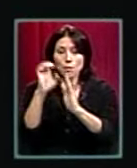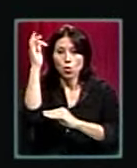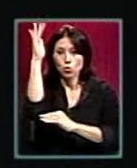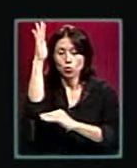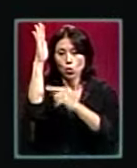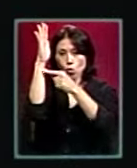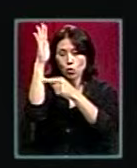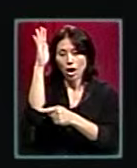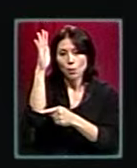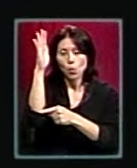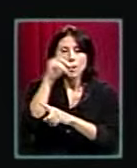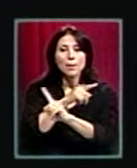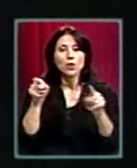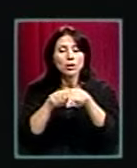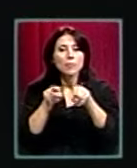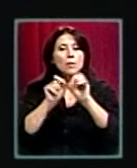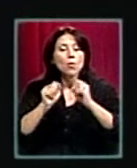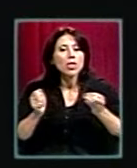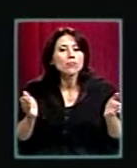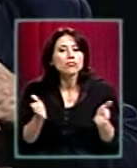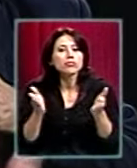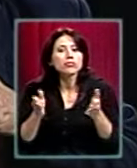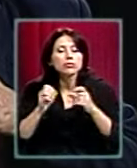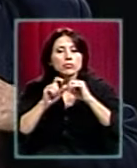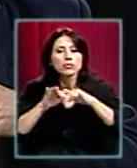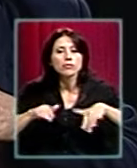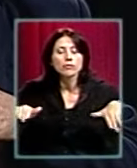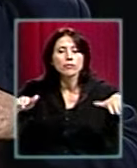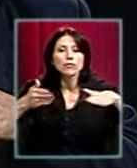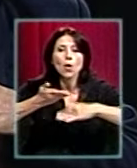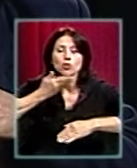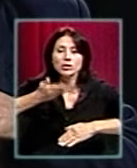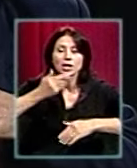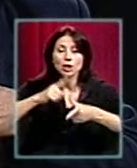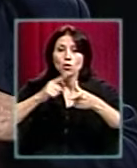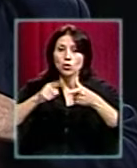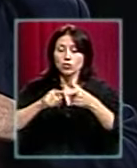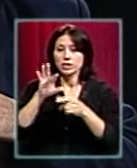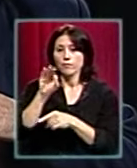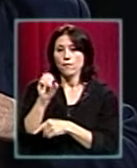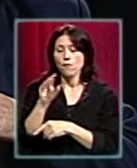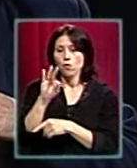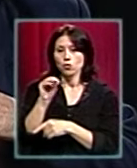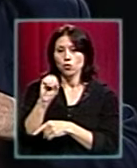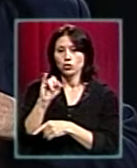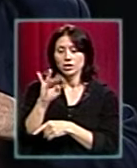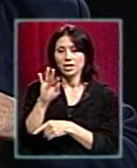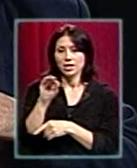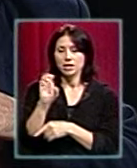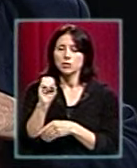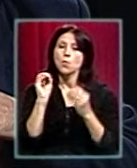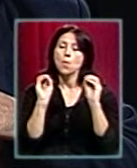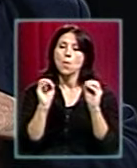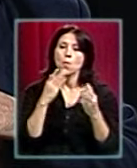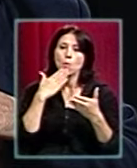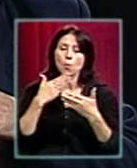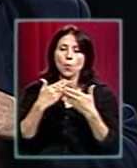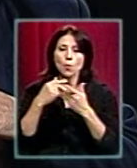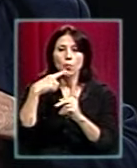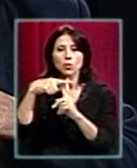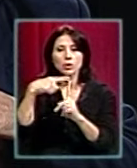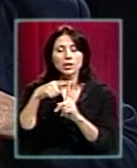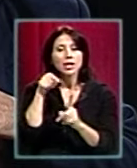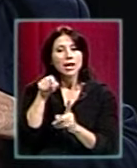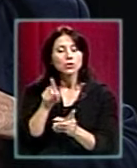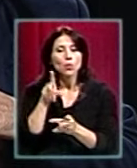pero a su vez producen oxígeno, ¿verdad? O sea que la fotosíntesis que se realiza es muy positiva. Y esto forma